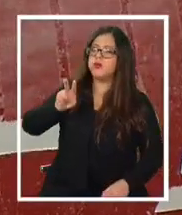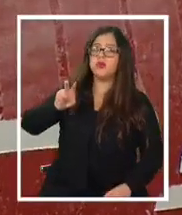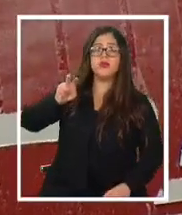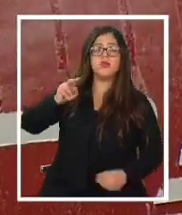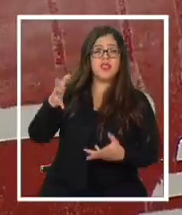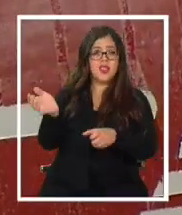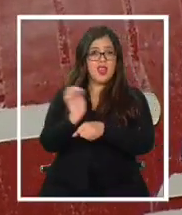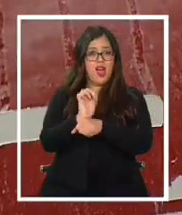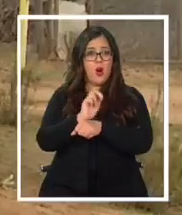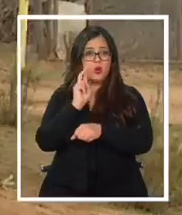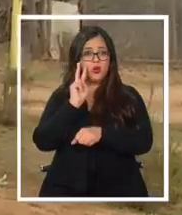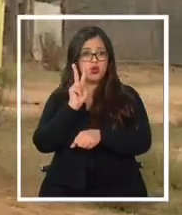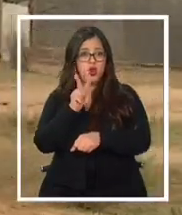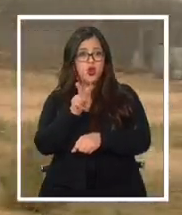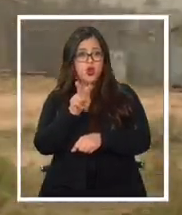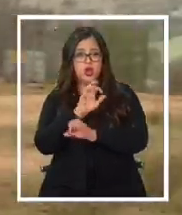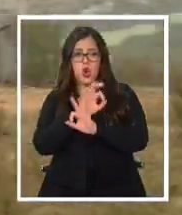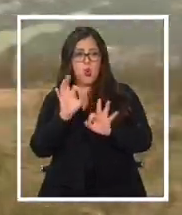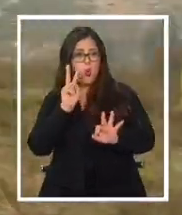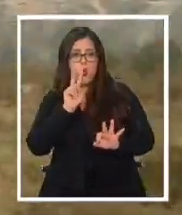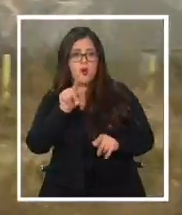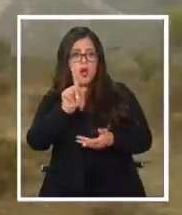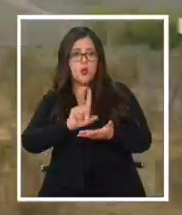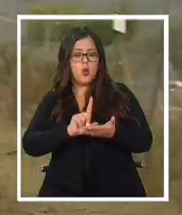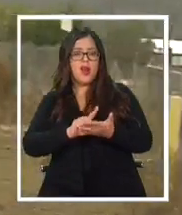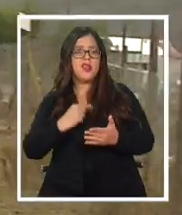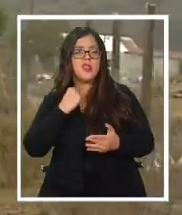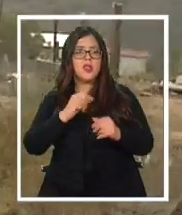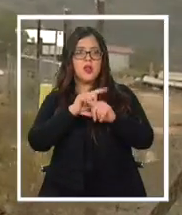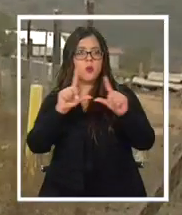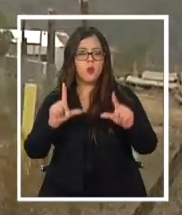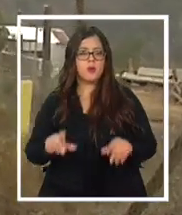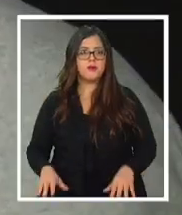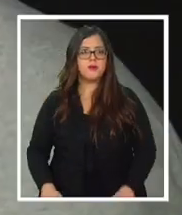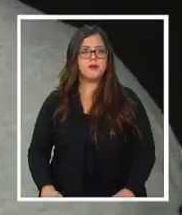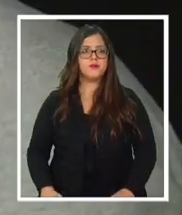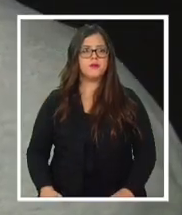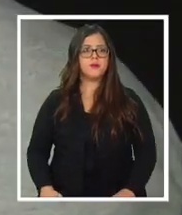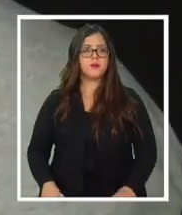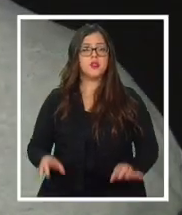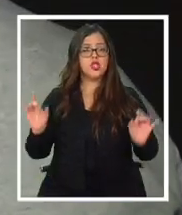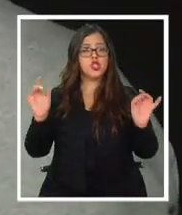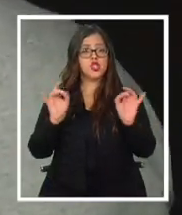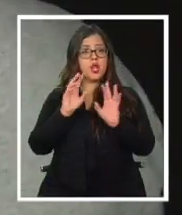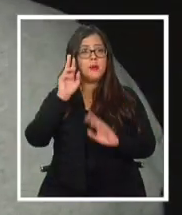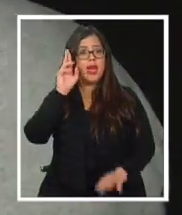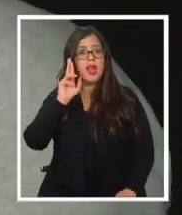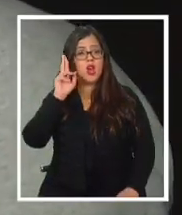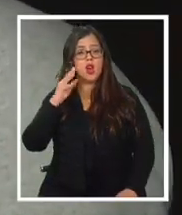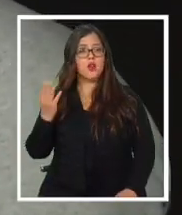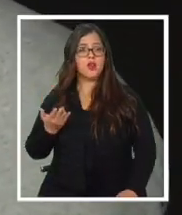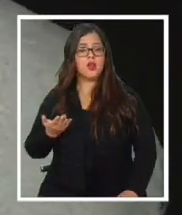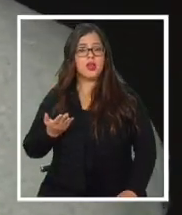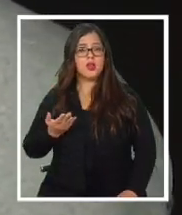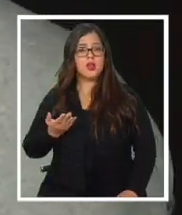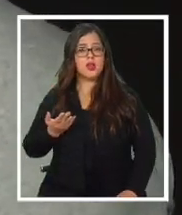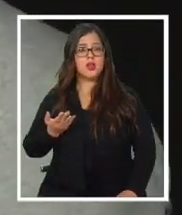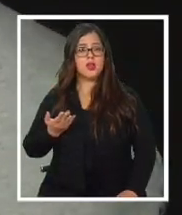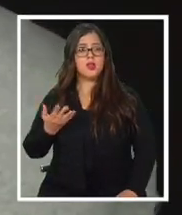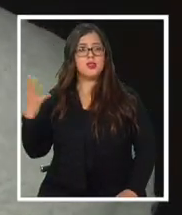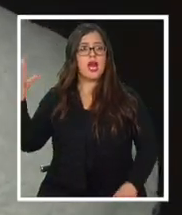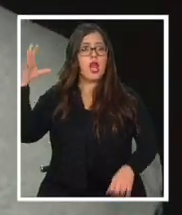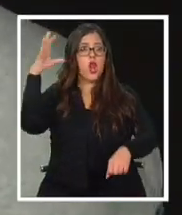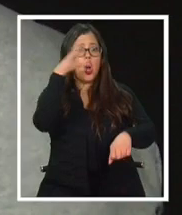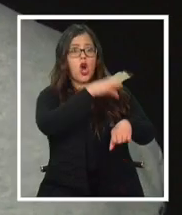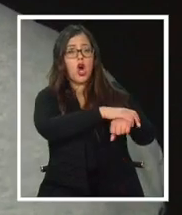esta camioneta nunca antes vista en este sector de equipo sólo recordaba que lo lo agarraron